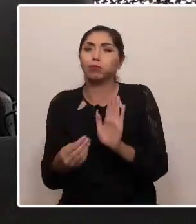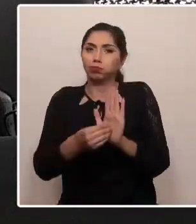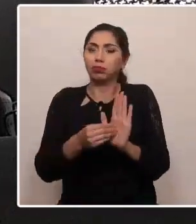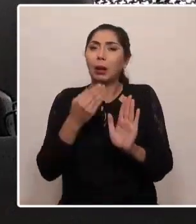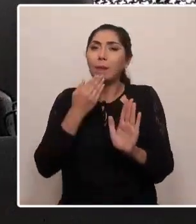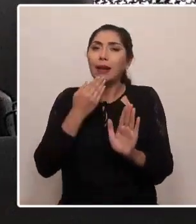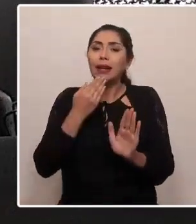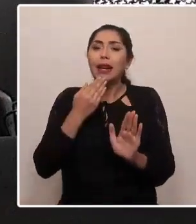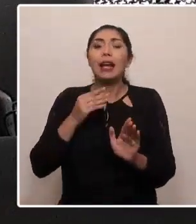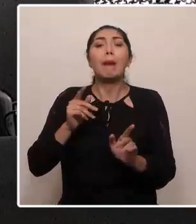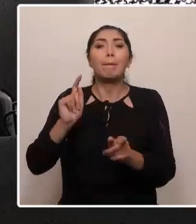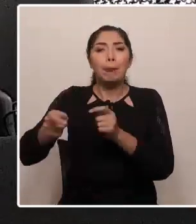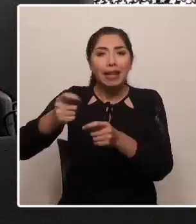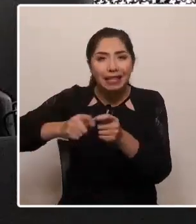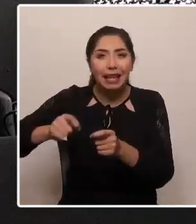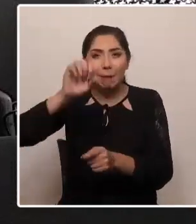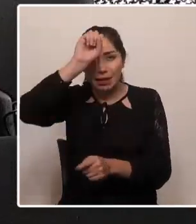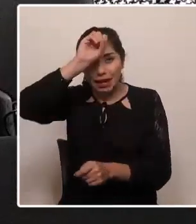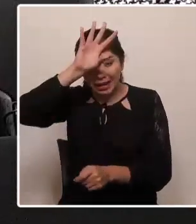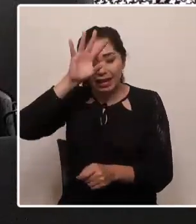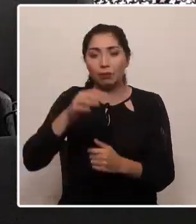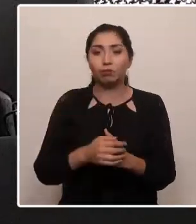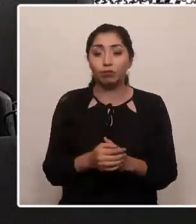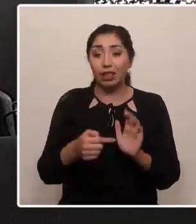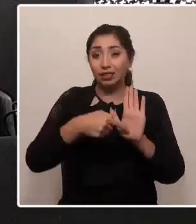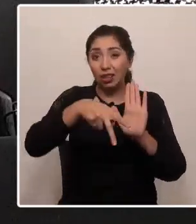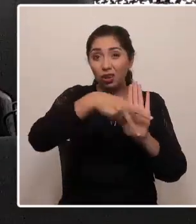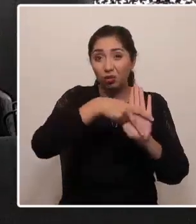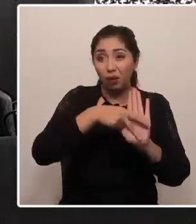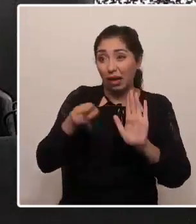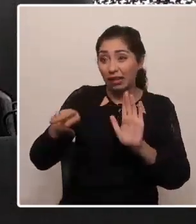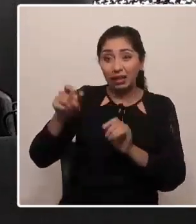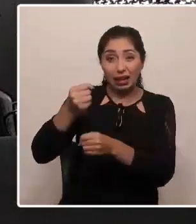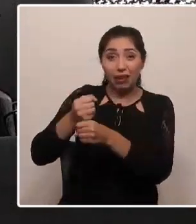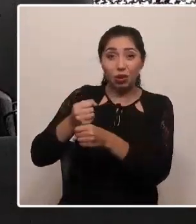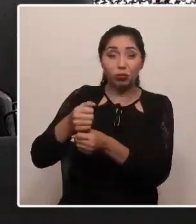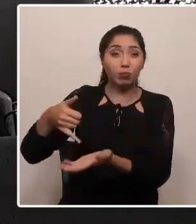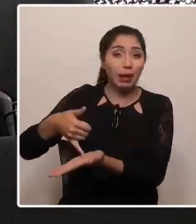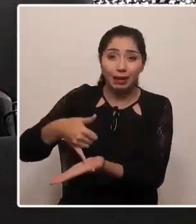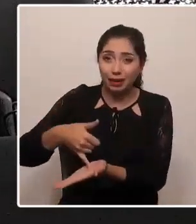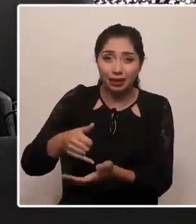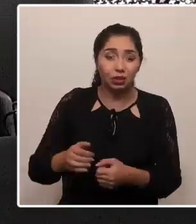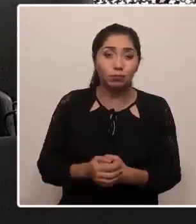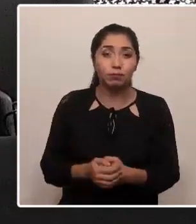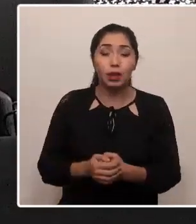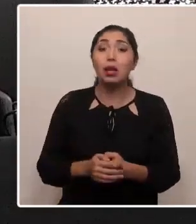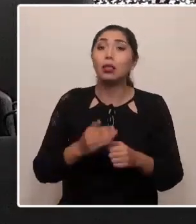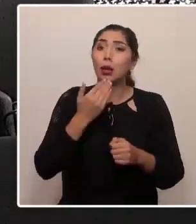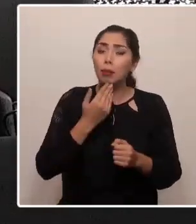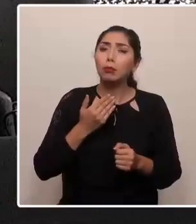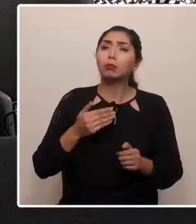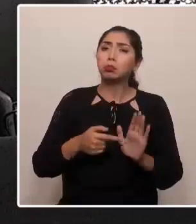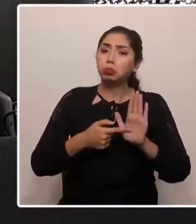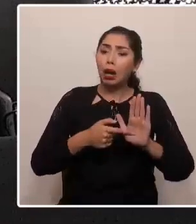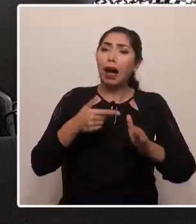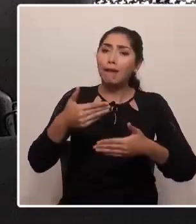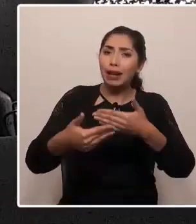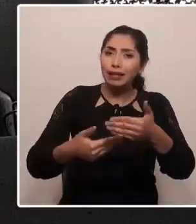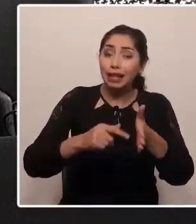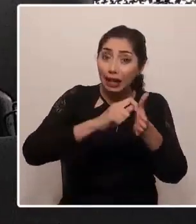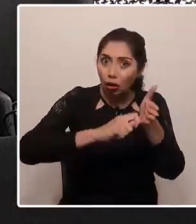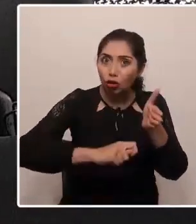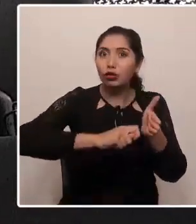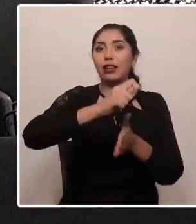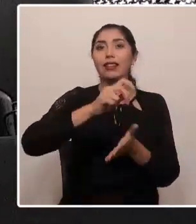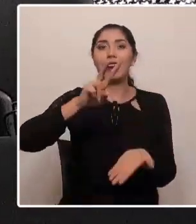transitorios y que esta norma solo precarizará dichas funciones. Sin embargo, la misma presenta avances como el reconocer la realidad de miles de